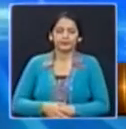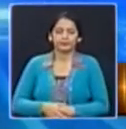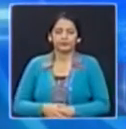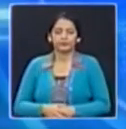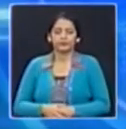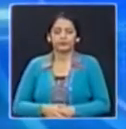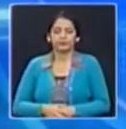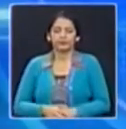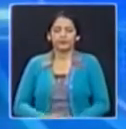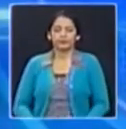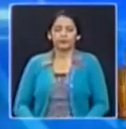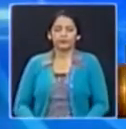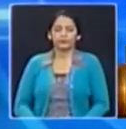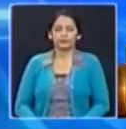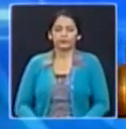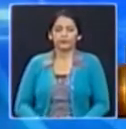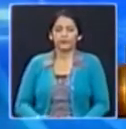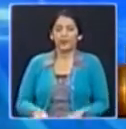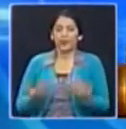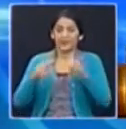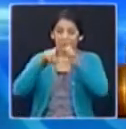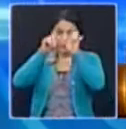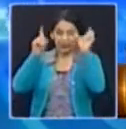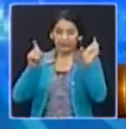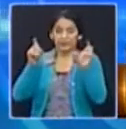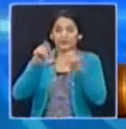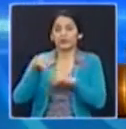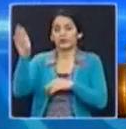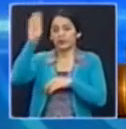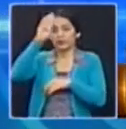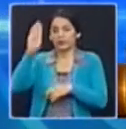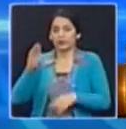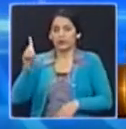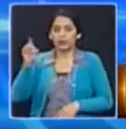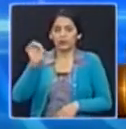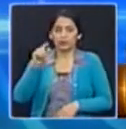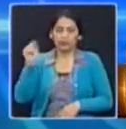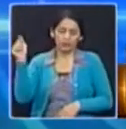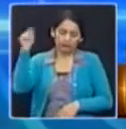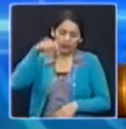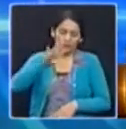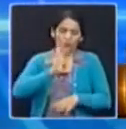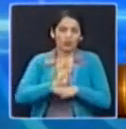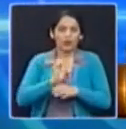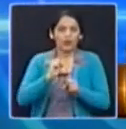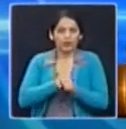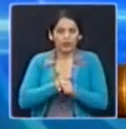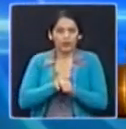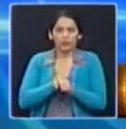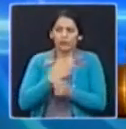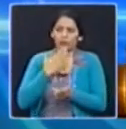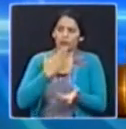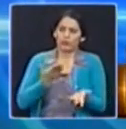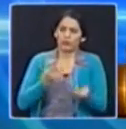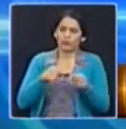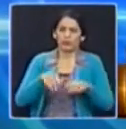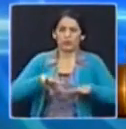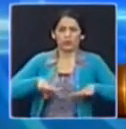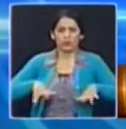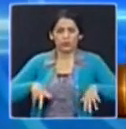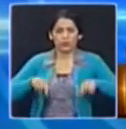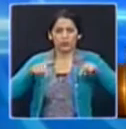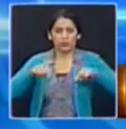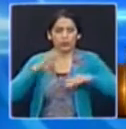hablando de la presencia de Odebrecht, que no solamente en el Ecuador, vemos en los últimos días cómo